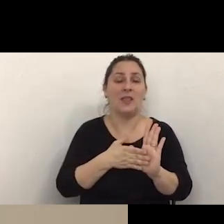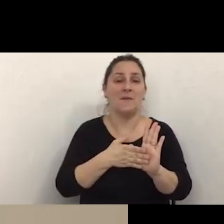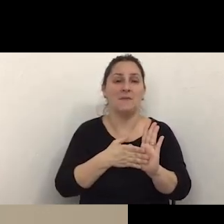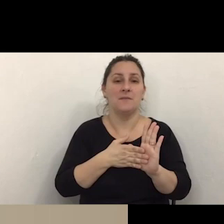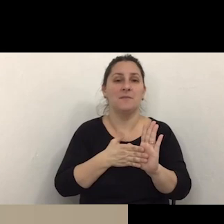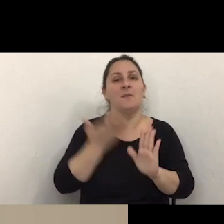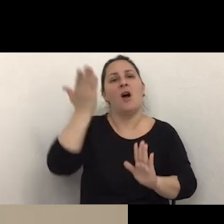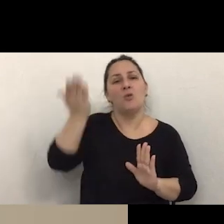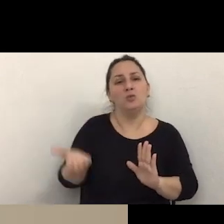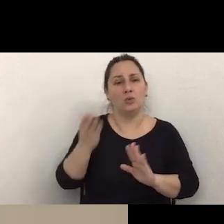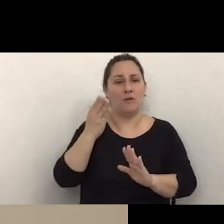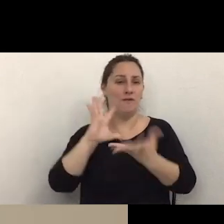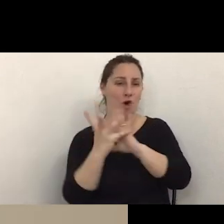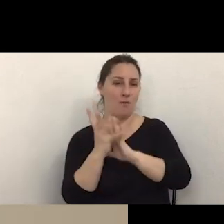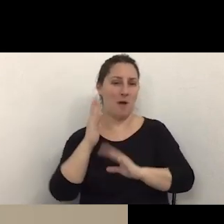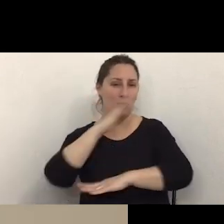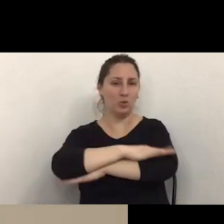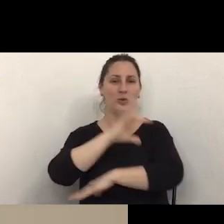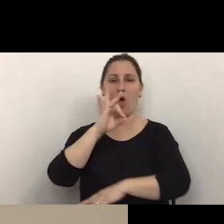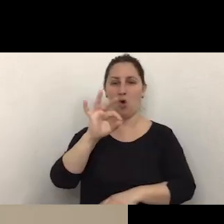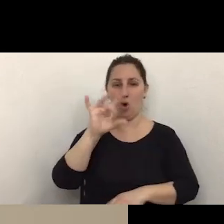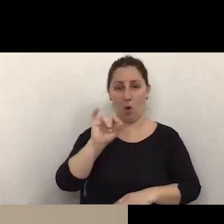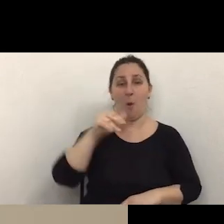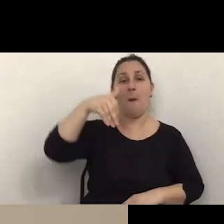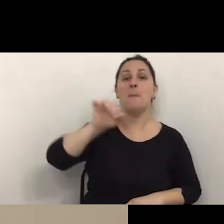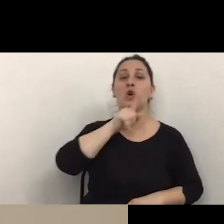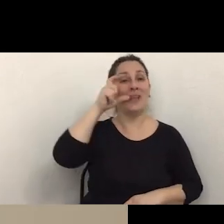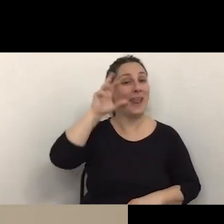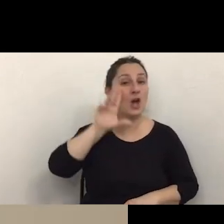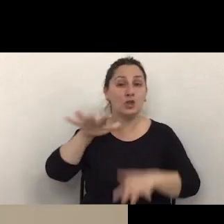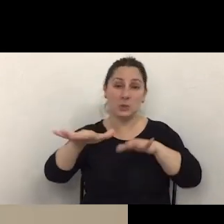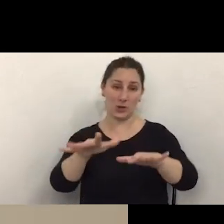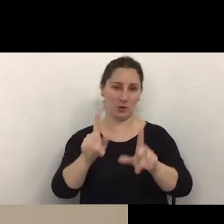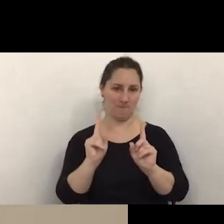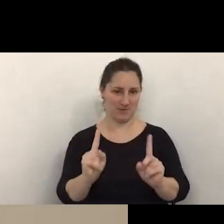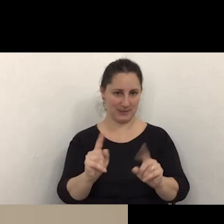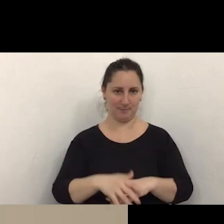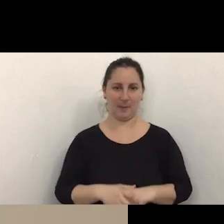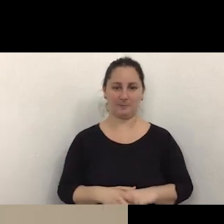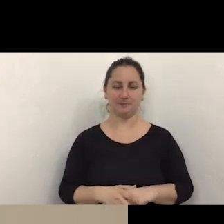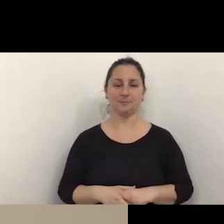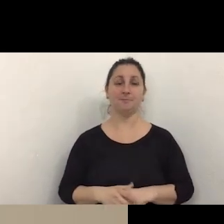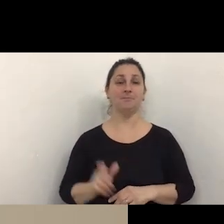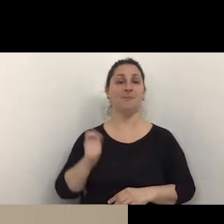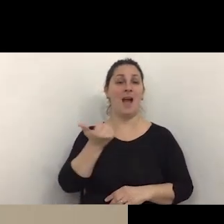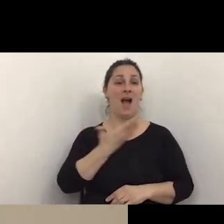actuó con dolo. Bueno, lo que había pasado en Montenegro es eso. Una de las cuestiones que el